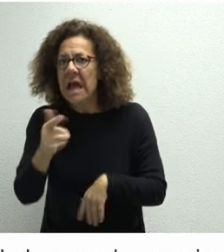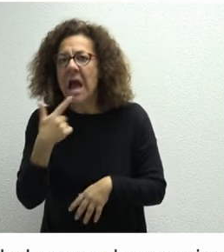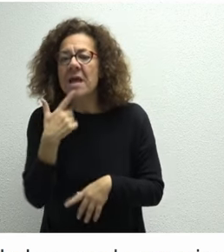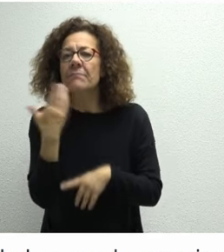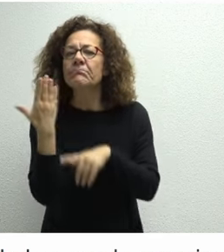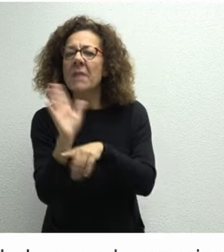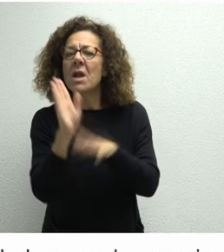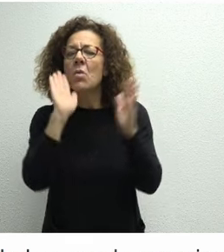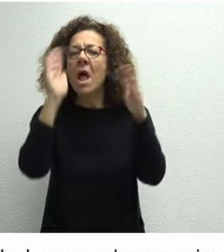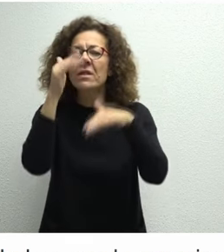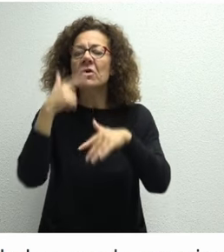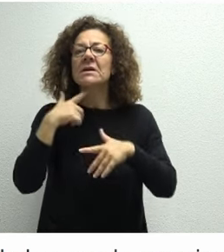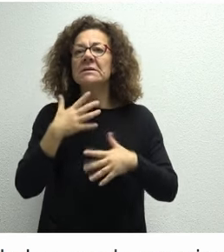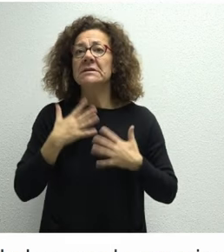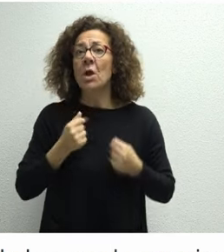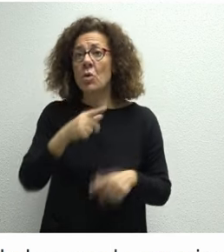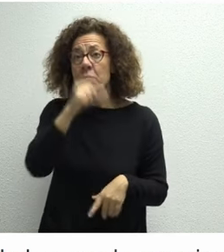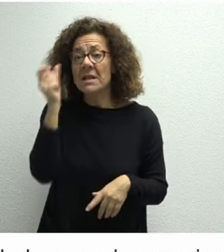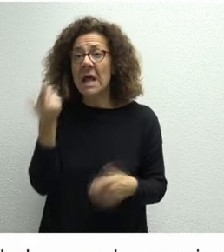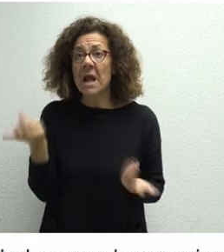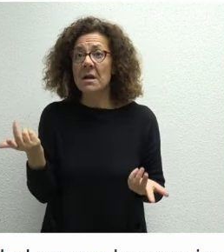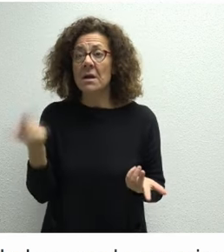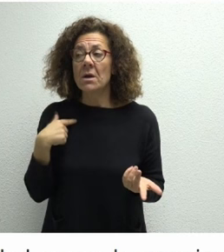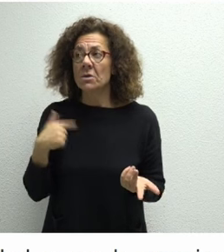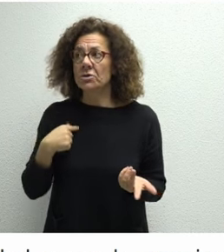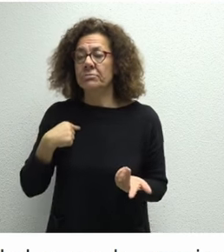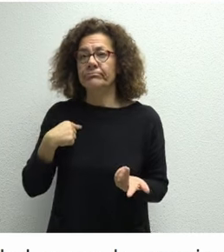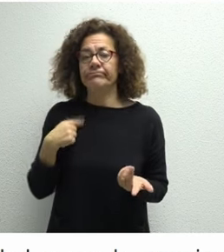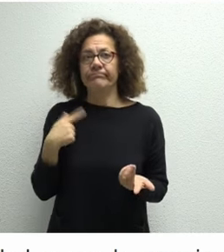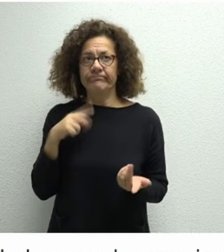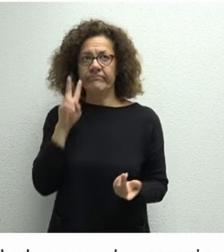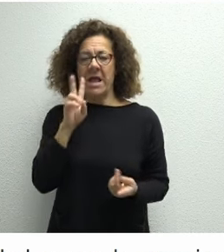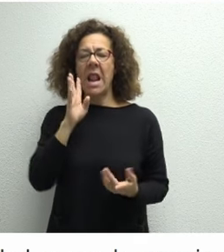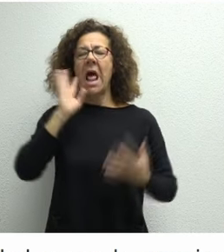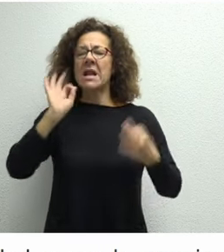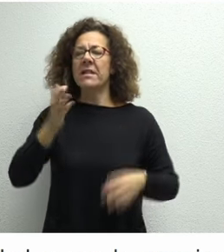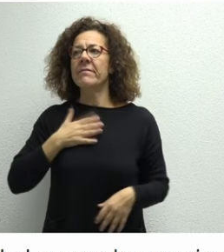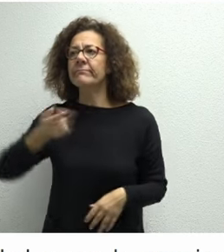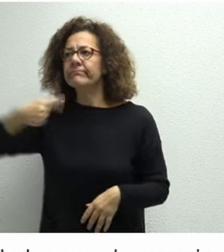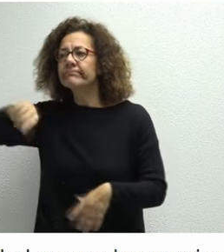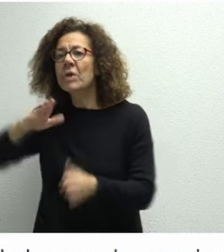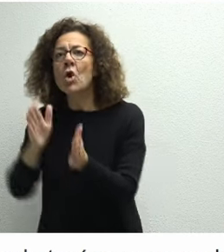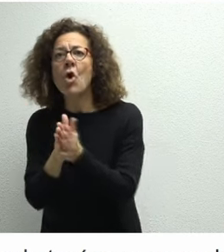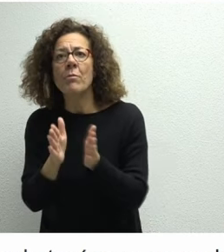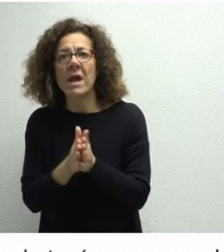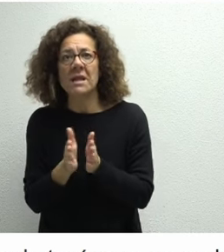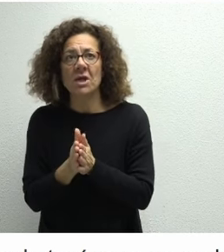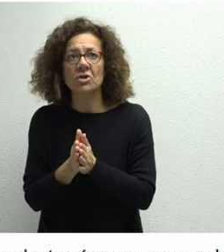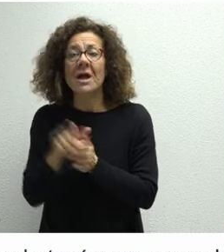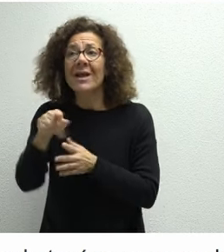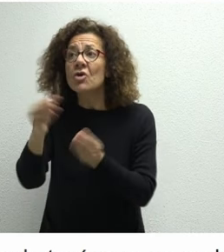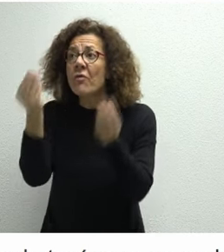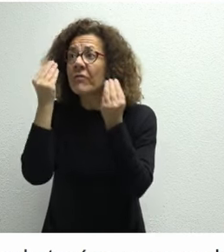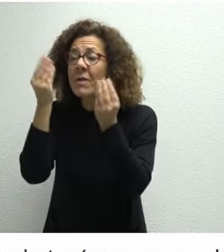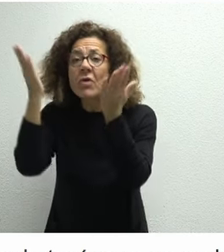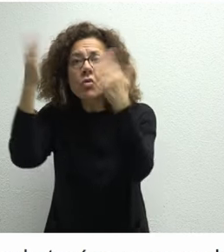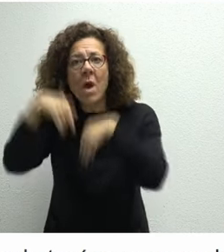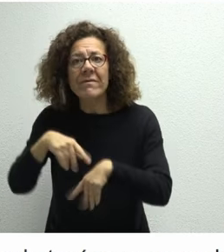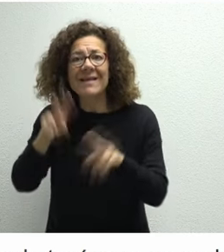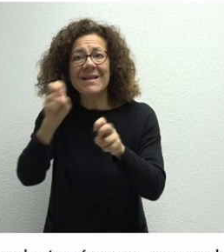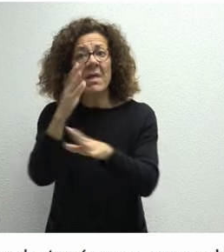atención en Salud Mental pues me me chocaba con la realidad de mis otros compañeros que es que no tenían formación en